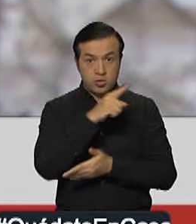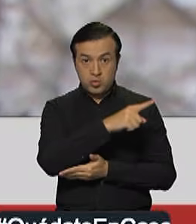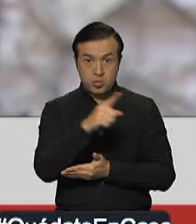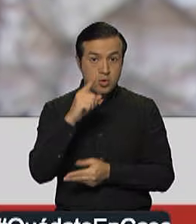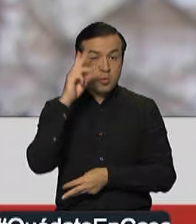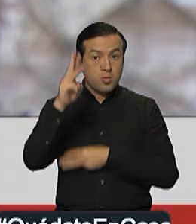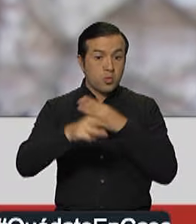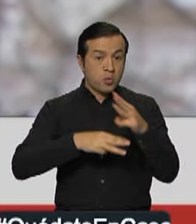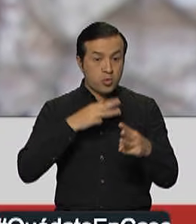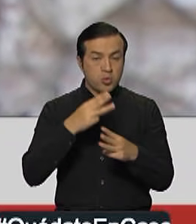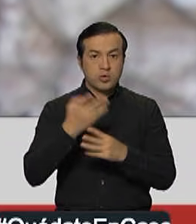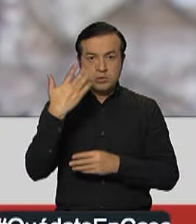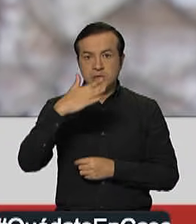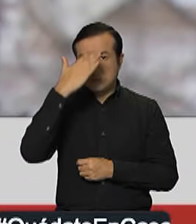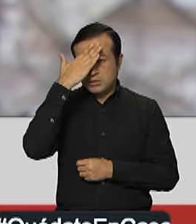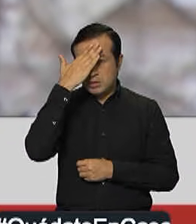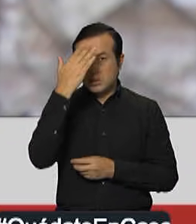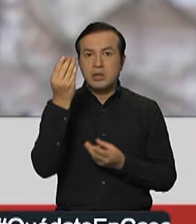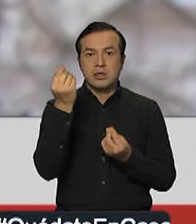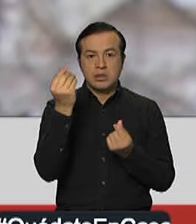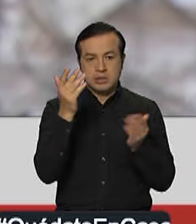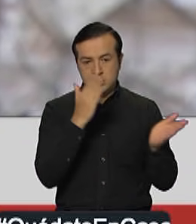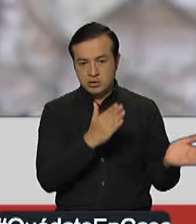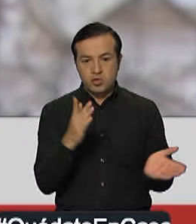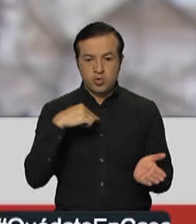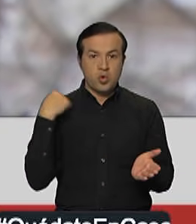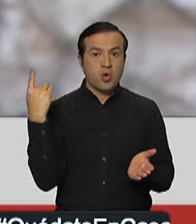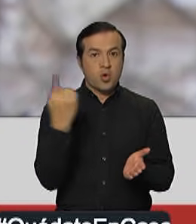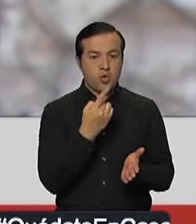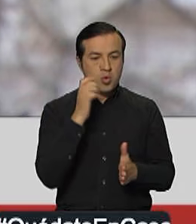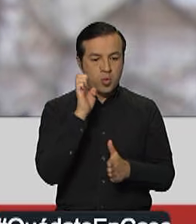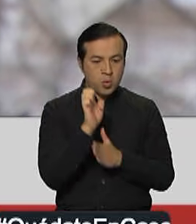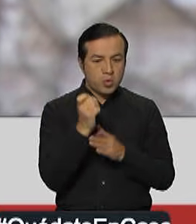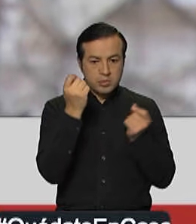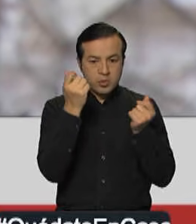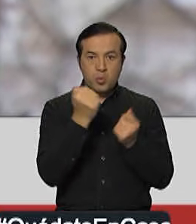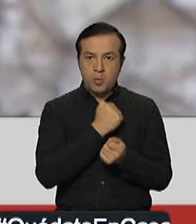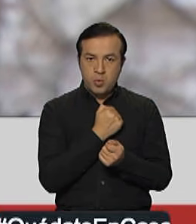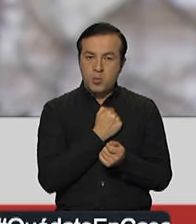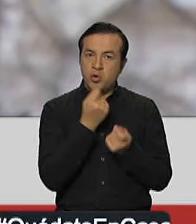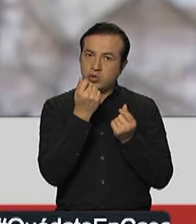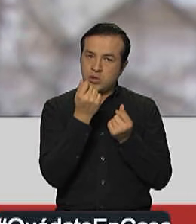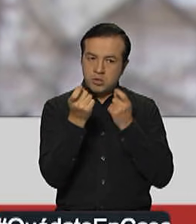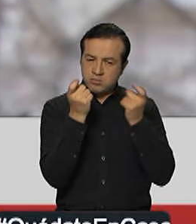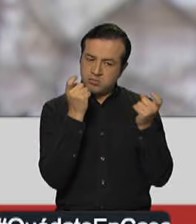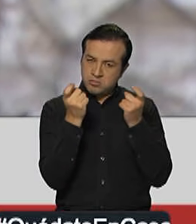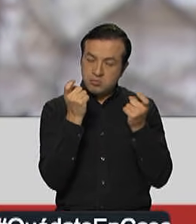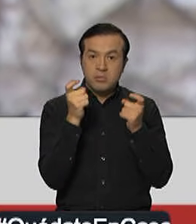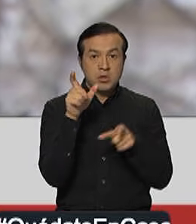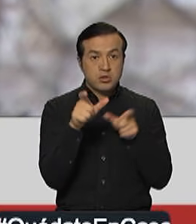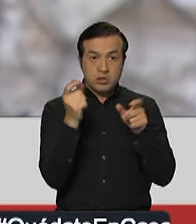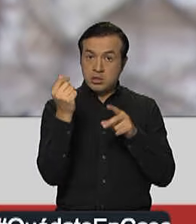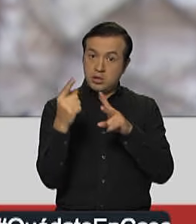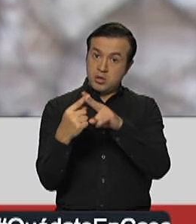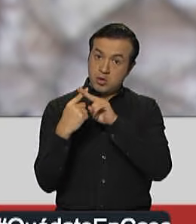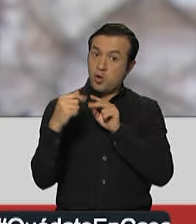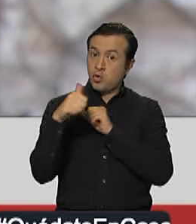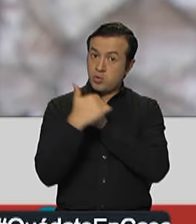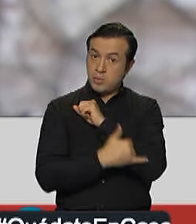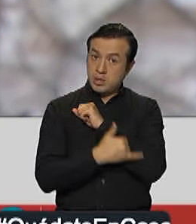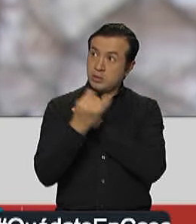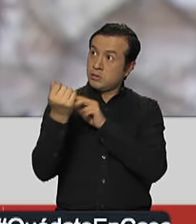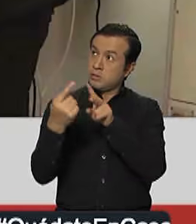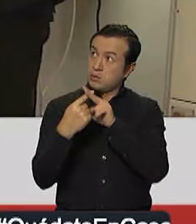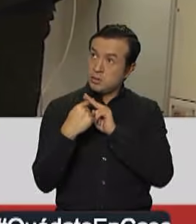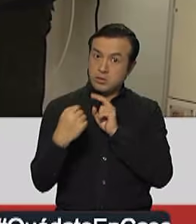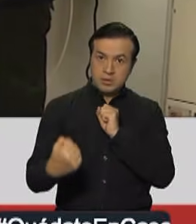mundo tenga la certeza de cómo vamos a manejar nosotros como ecuatorianos nuestras cuentas y por tal razón la gente que nos presta dinero de fuera nos pueda